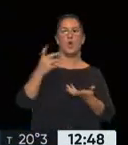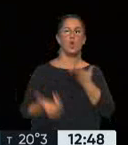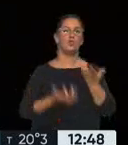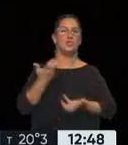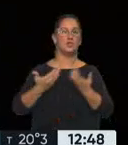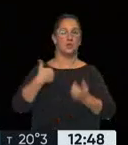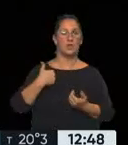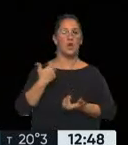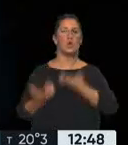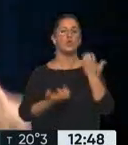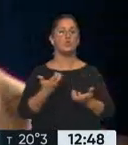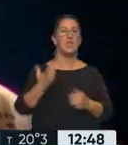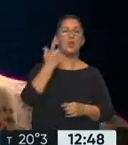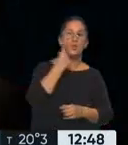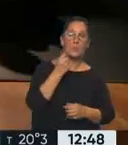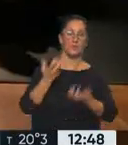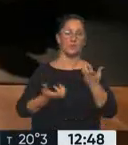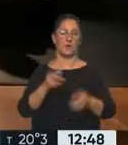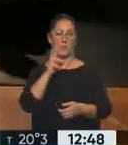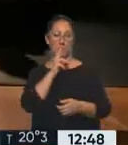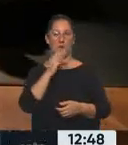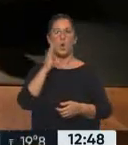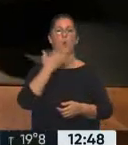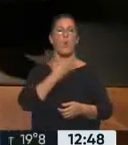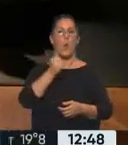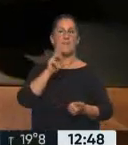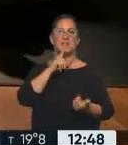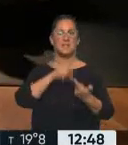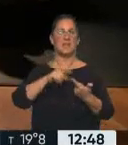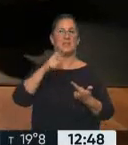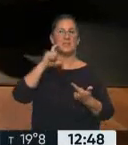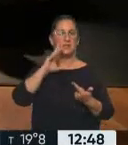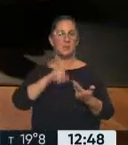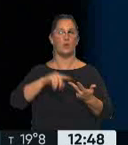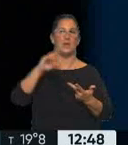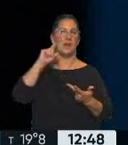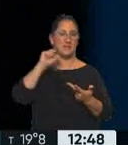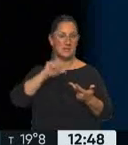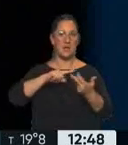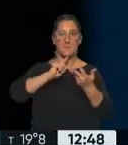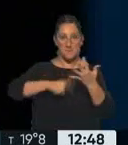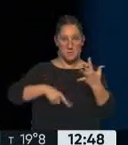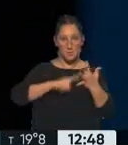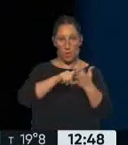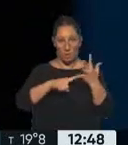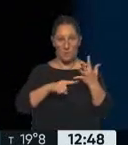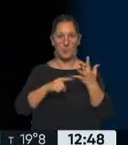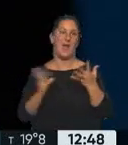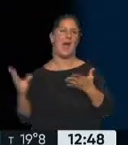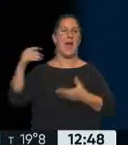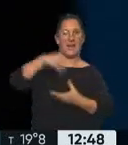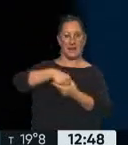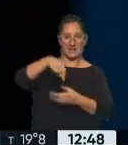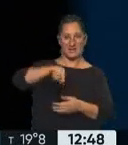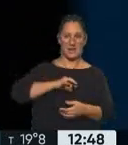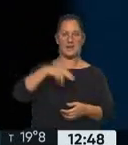que ahora es Cocineros y Cocineras, porque a Juan Braseli, Juan Ferrara, Diego Sibori y Lucho García, quienes venías viendo, se agregan este